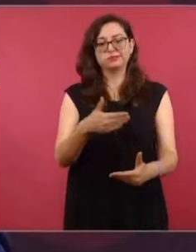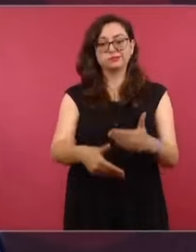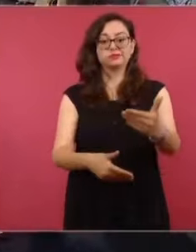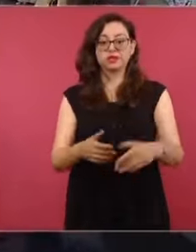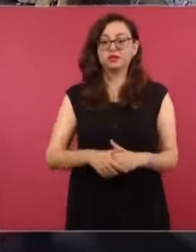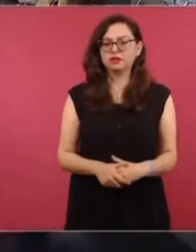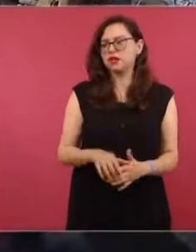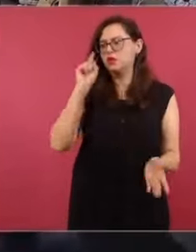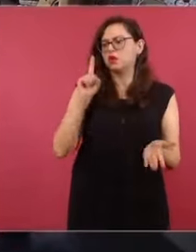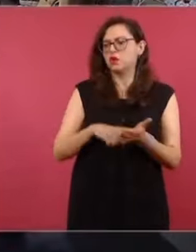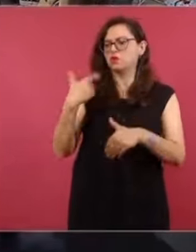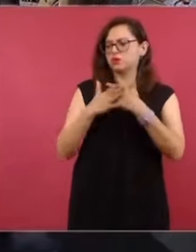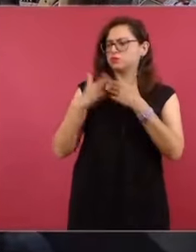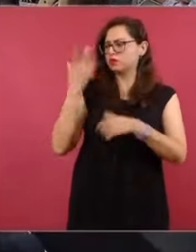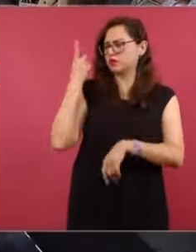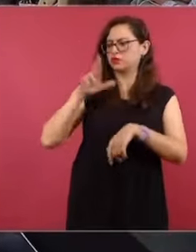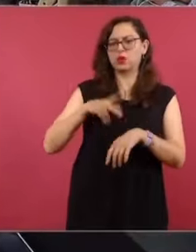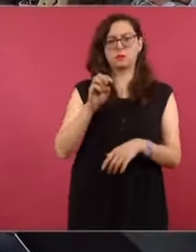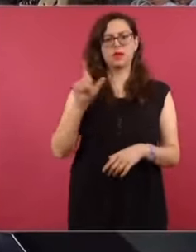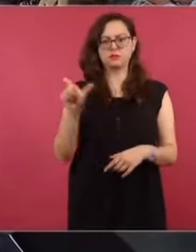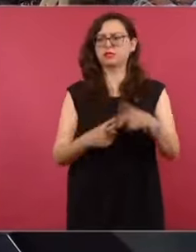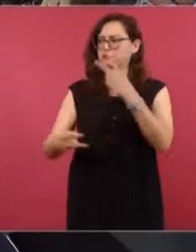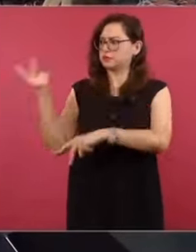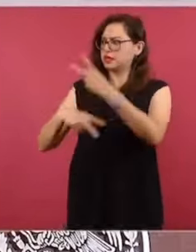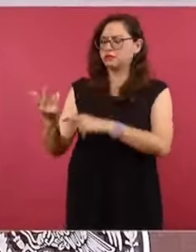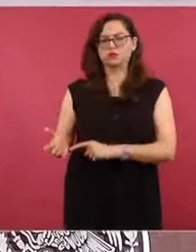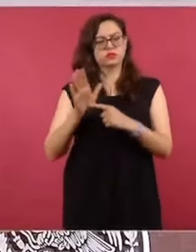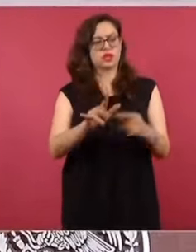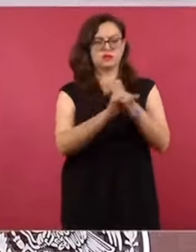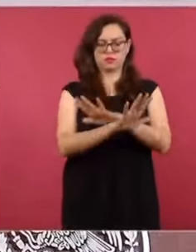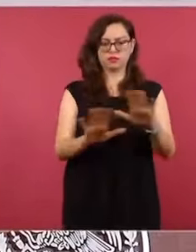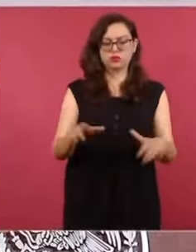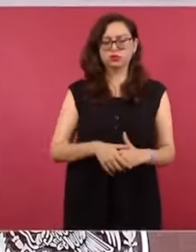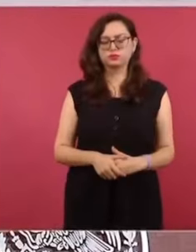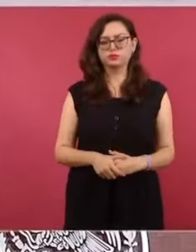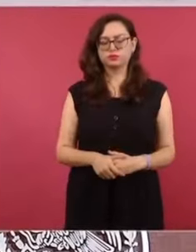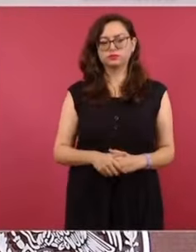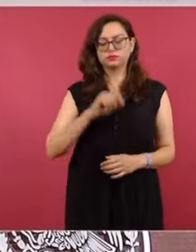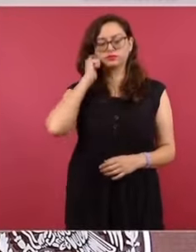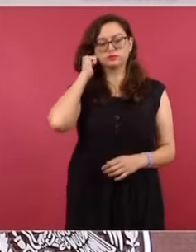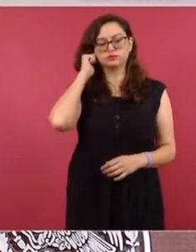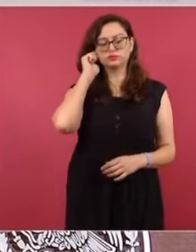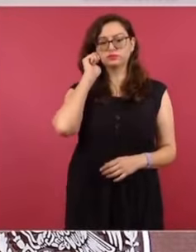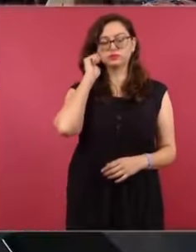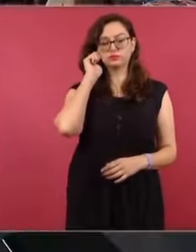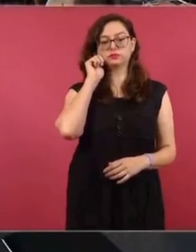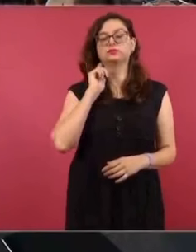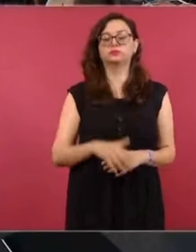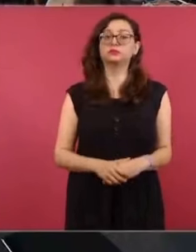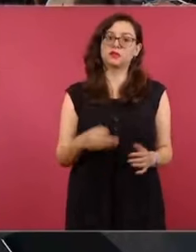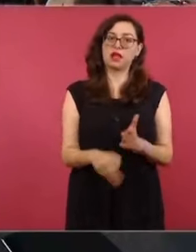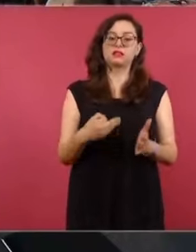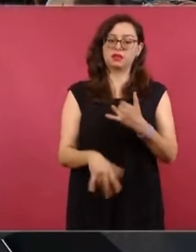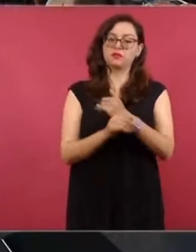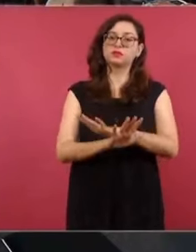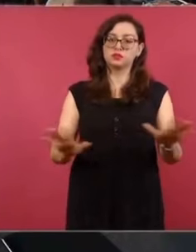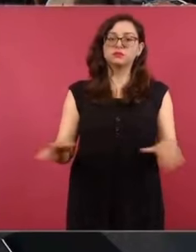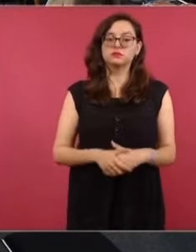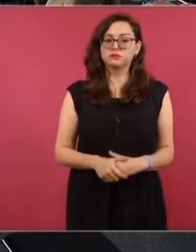De repente a lo mejor va venir el director de Pemex a informar más, porque hay mucha desinformación,